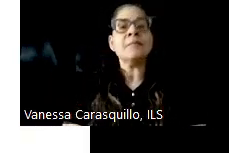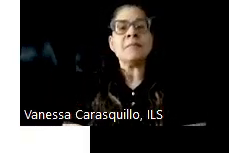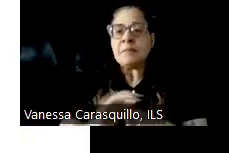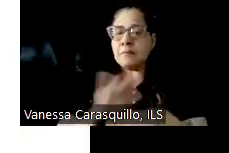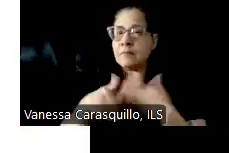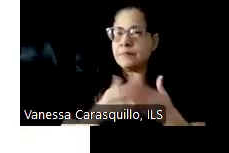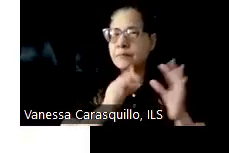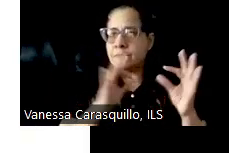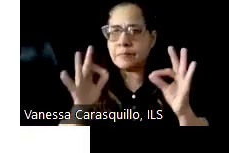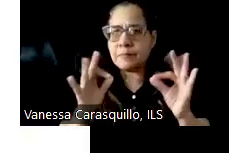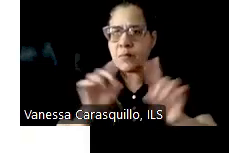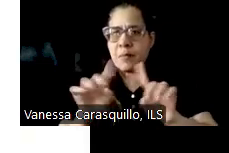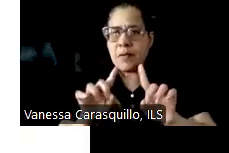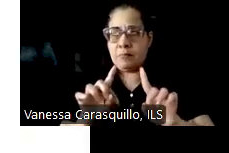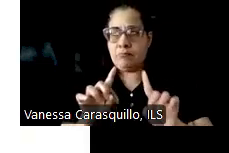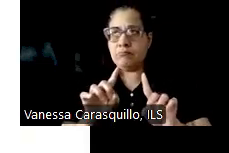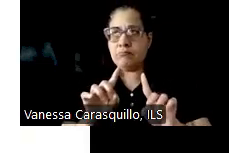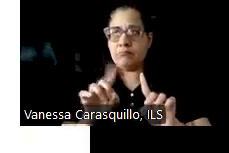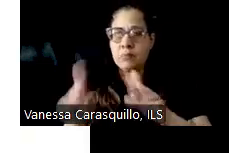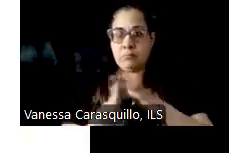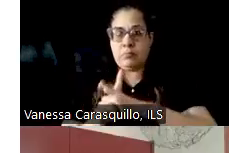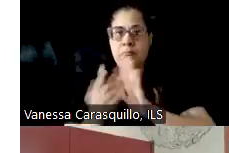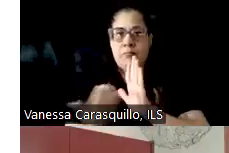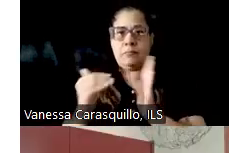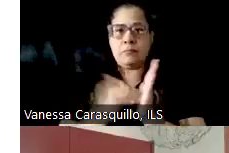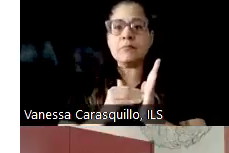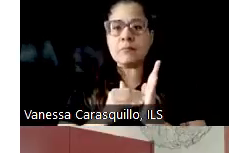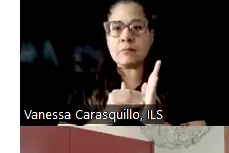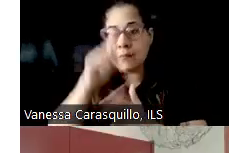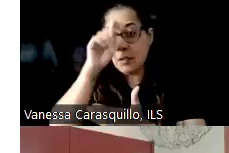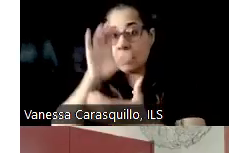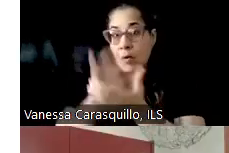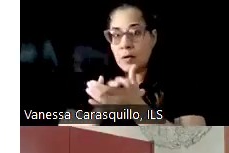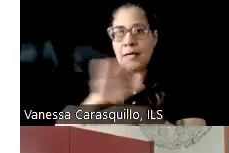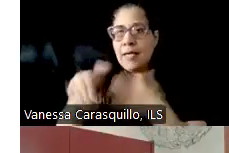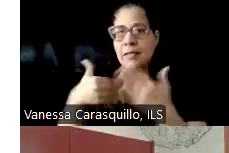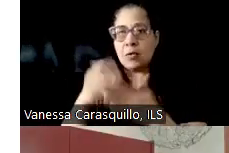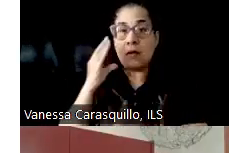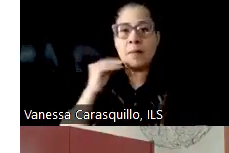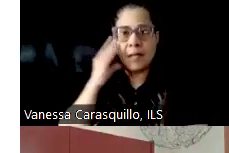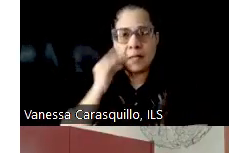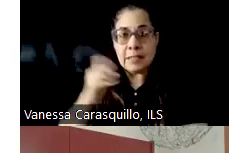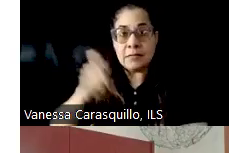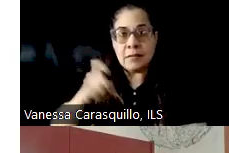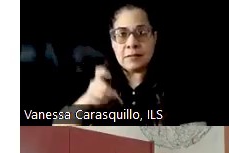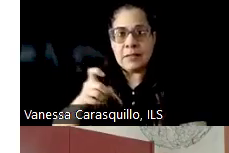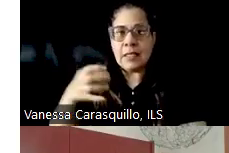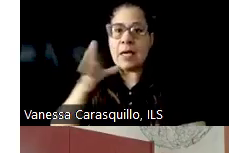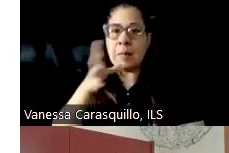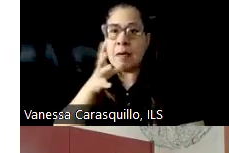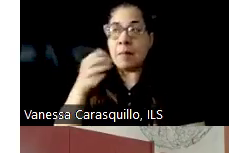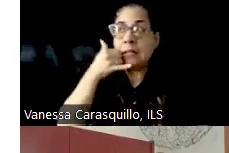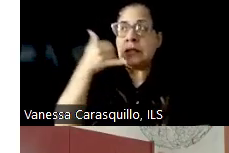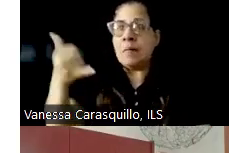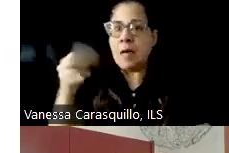de momento el niño vuelve, y creo que todo el mundo ha pasado por la experiencia de tener que llamar a la mamá o llevar al niño a